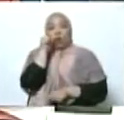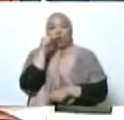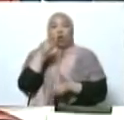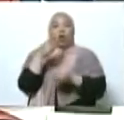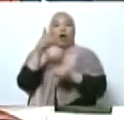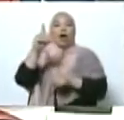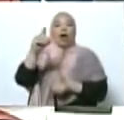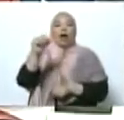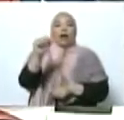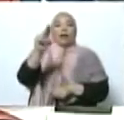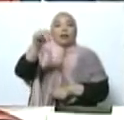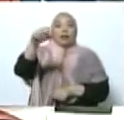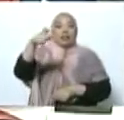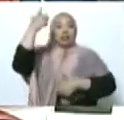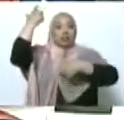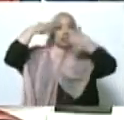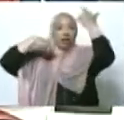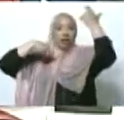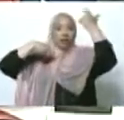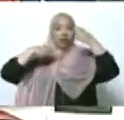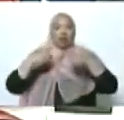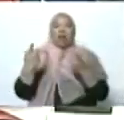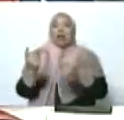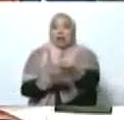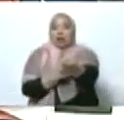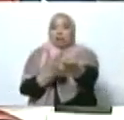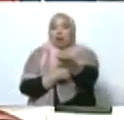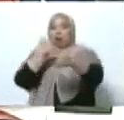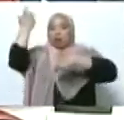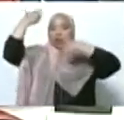Chávez, Carmen Meléndez,